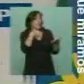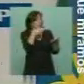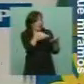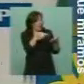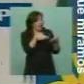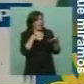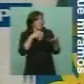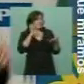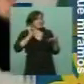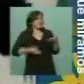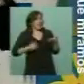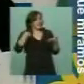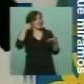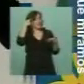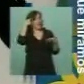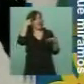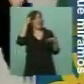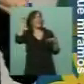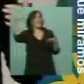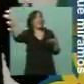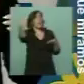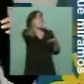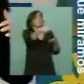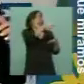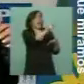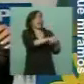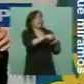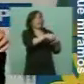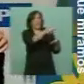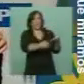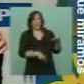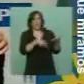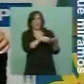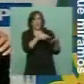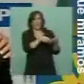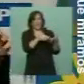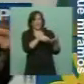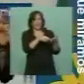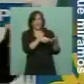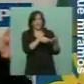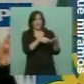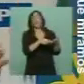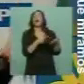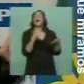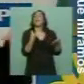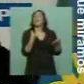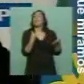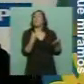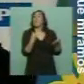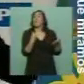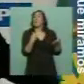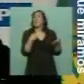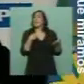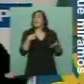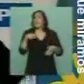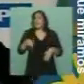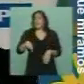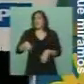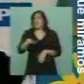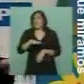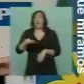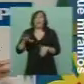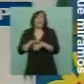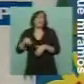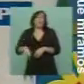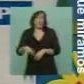sepamos sepamos saben por qué porque uno observa no solamente en este ámbito de ipf